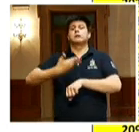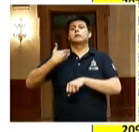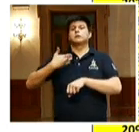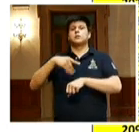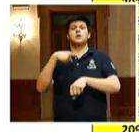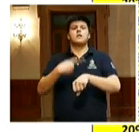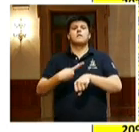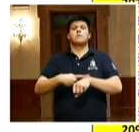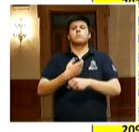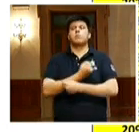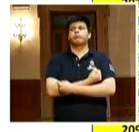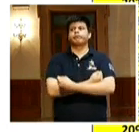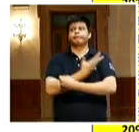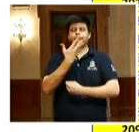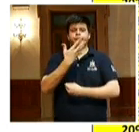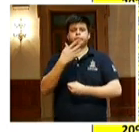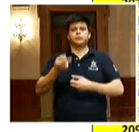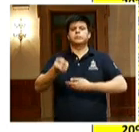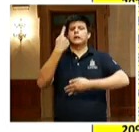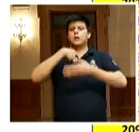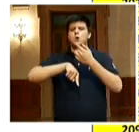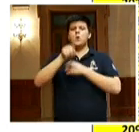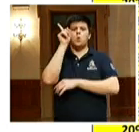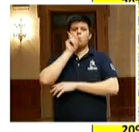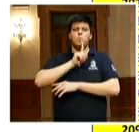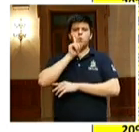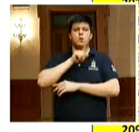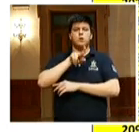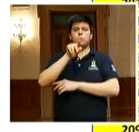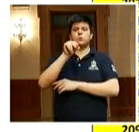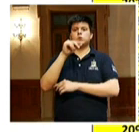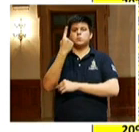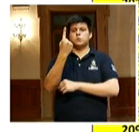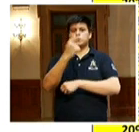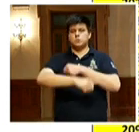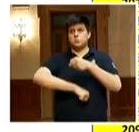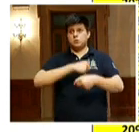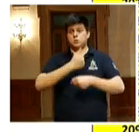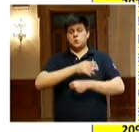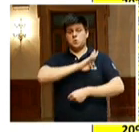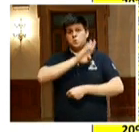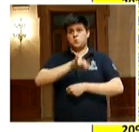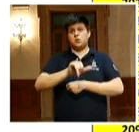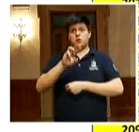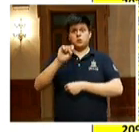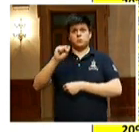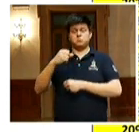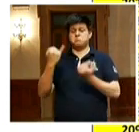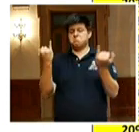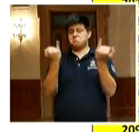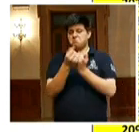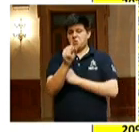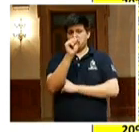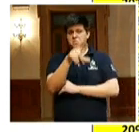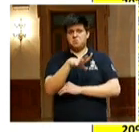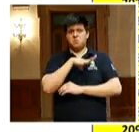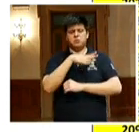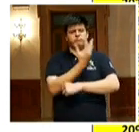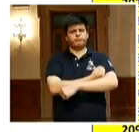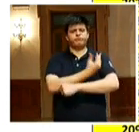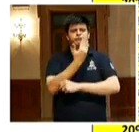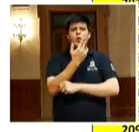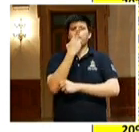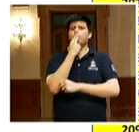arterial el siguiente una femenina de 81 años fallece en el seguro social también con hipertensión arterial y